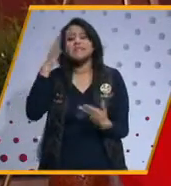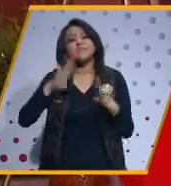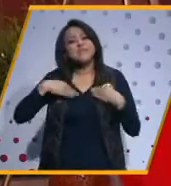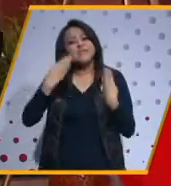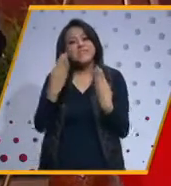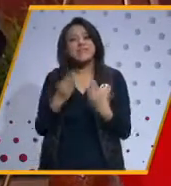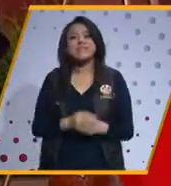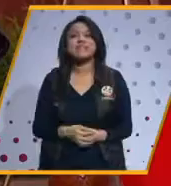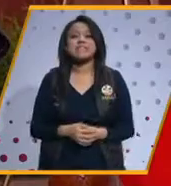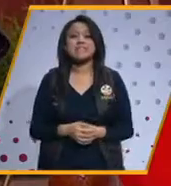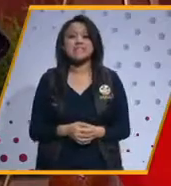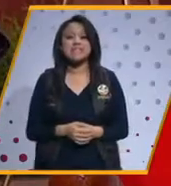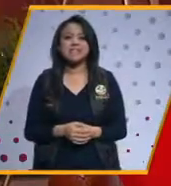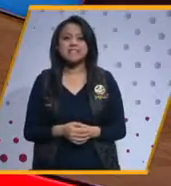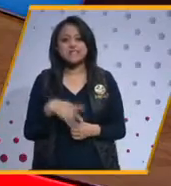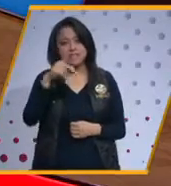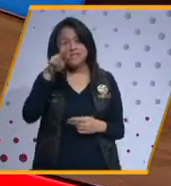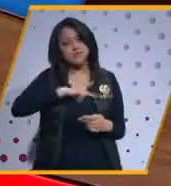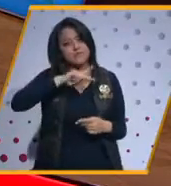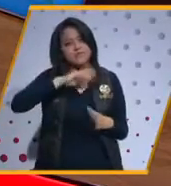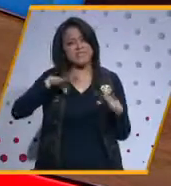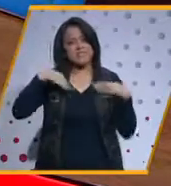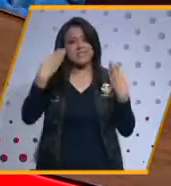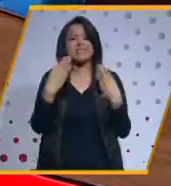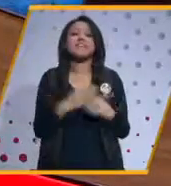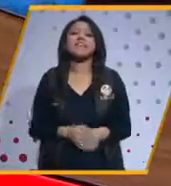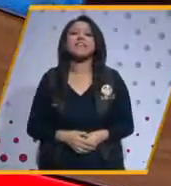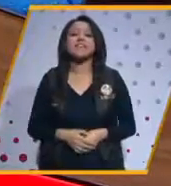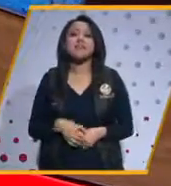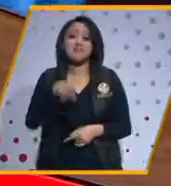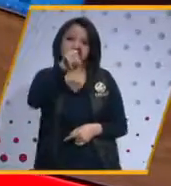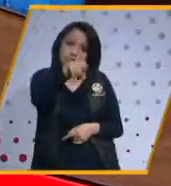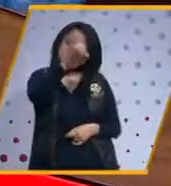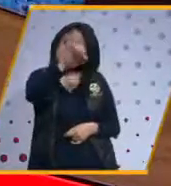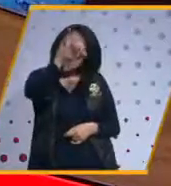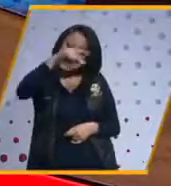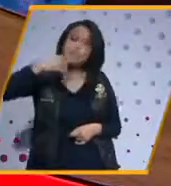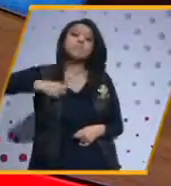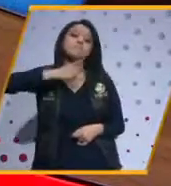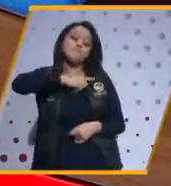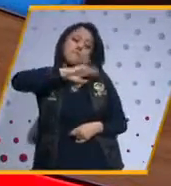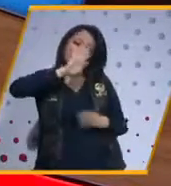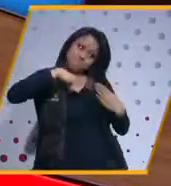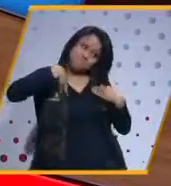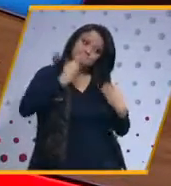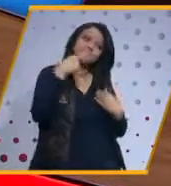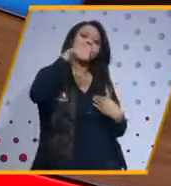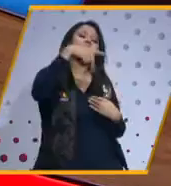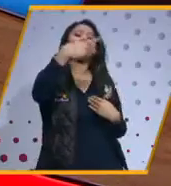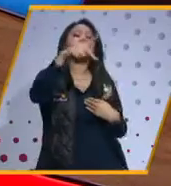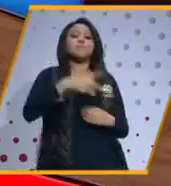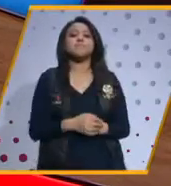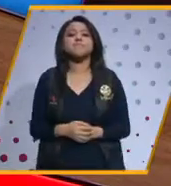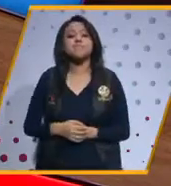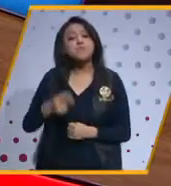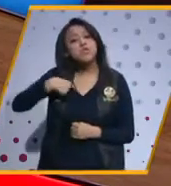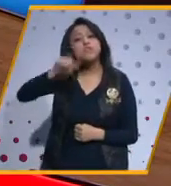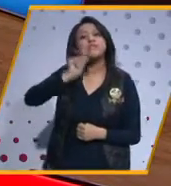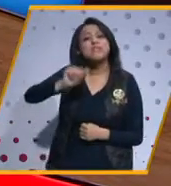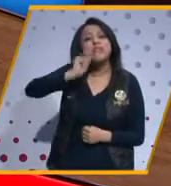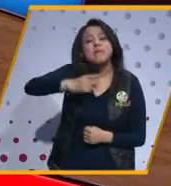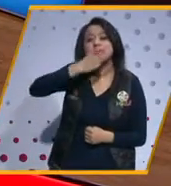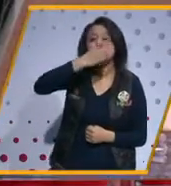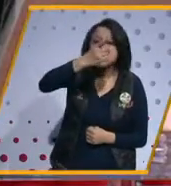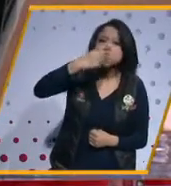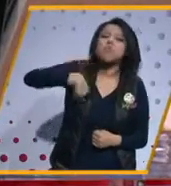porque hay una cercanía. En sus cajas populares. Okay. Autorizadas. En las de ustedes son las que hay que confiar. Exacto. Esa es una cuestión que yo prevengo mucho a la gente. Revise